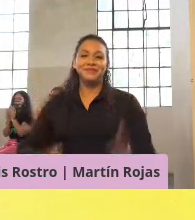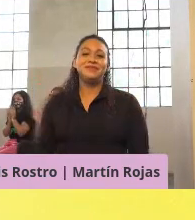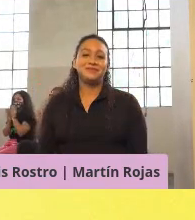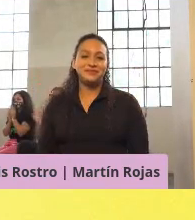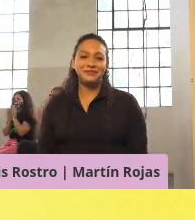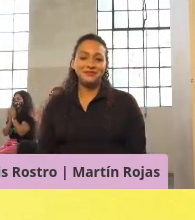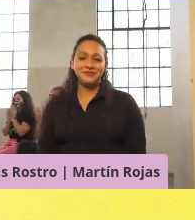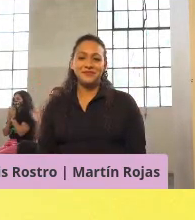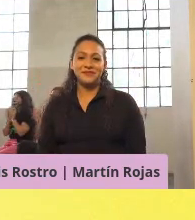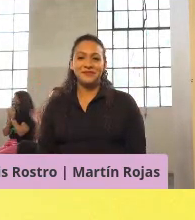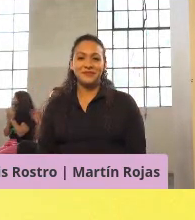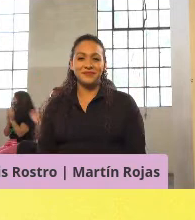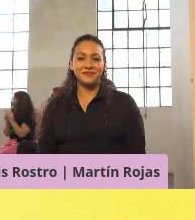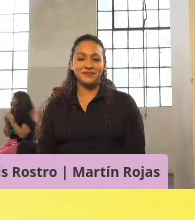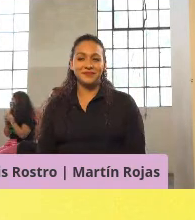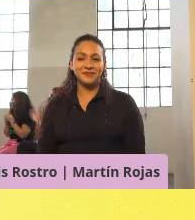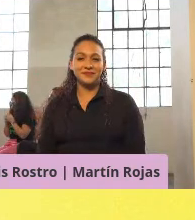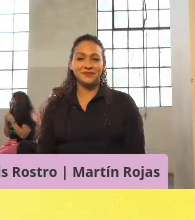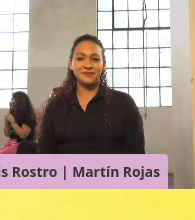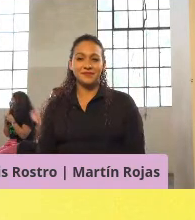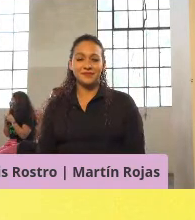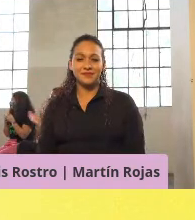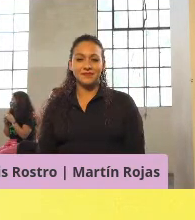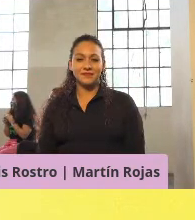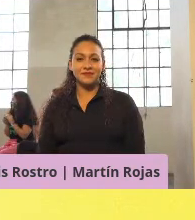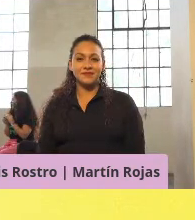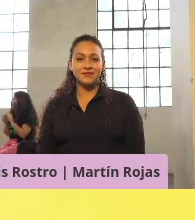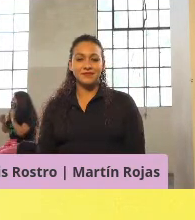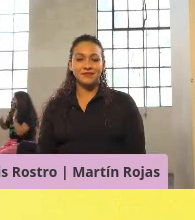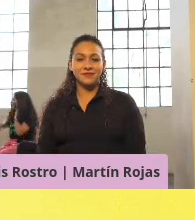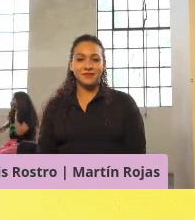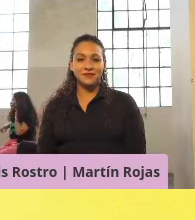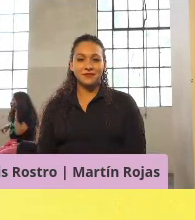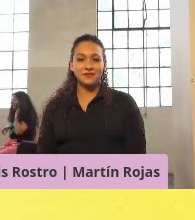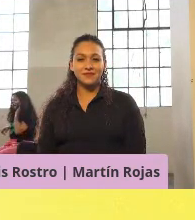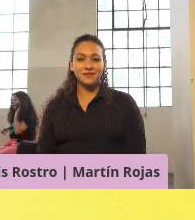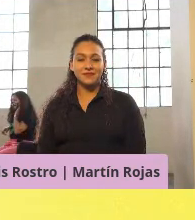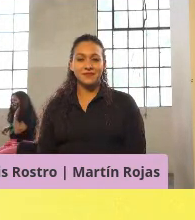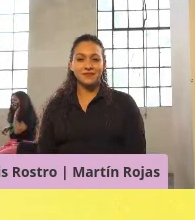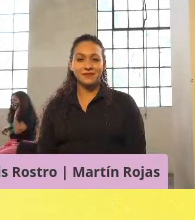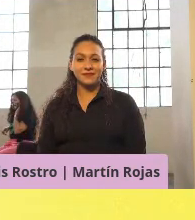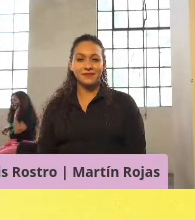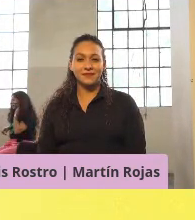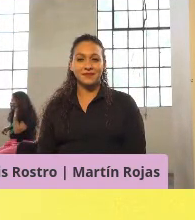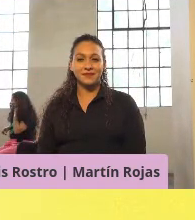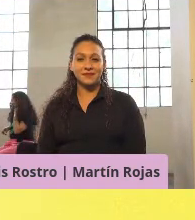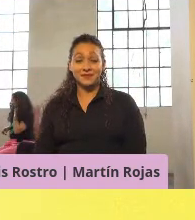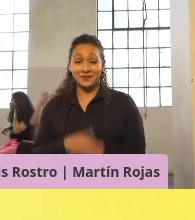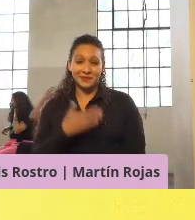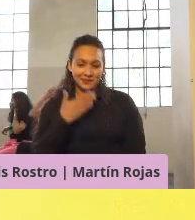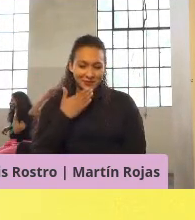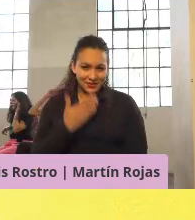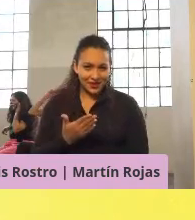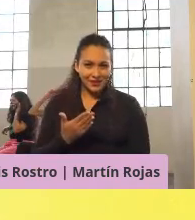Oigan, también un poco abonando a lo que dice la compañera por acá, espero no mal generalizar a